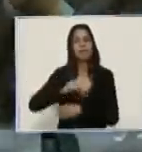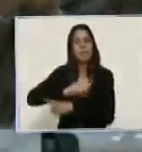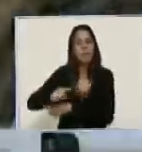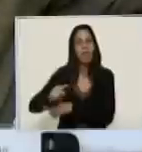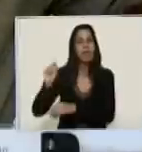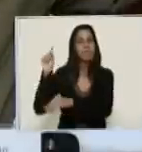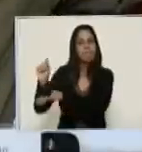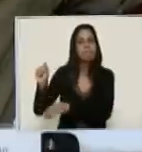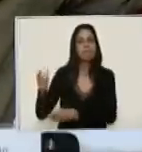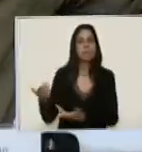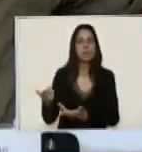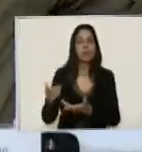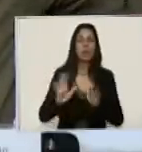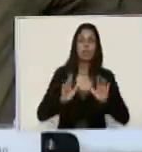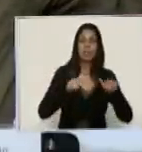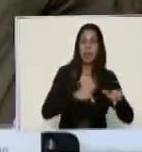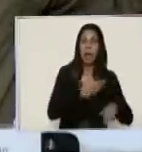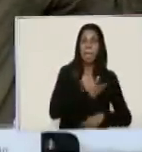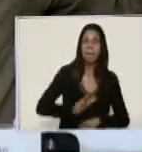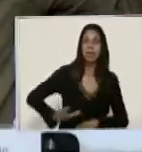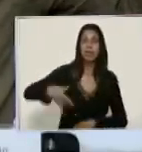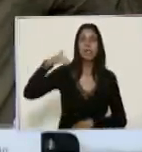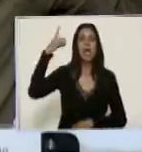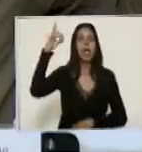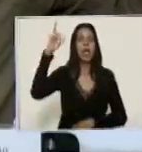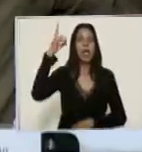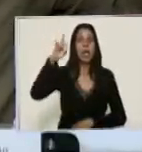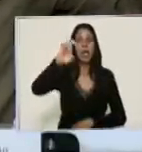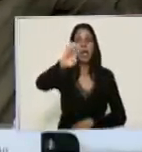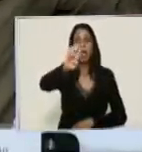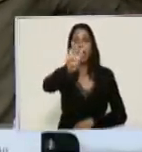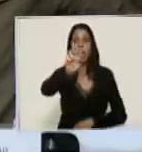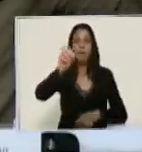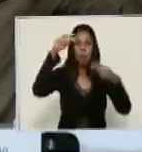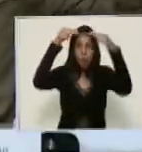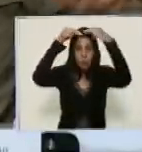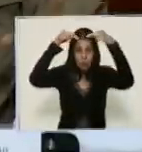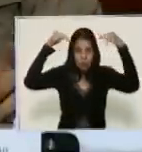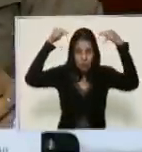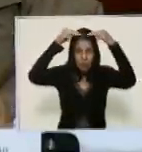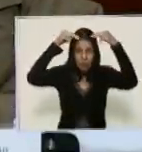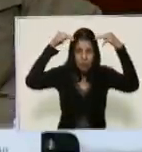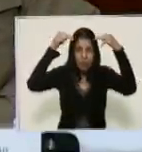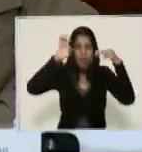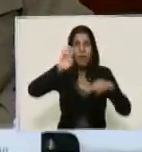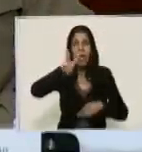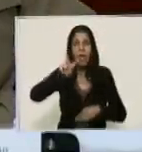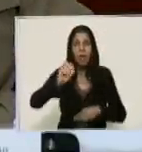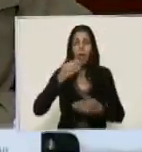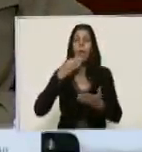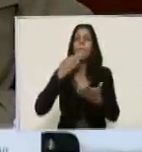Ya Evo, el gran Evo, nuestro hermano Evo, ya lo pidió.